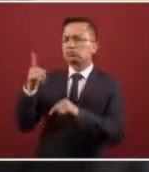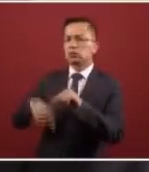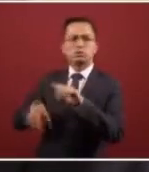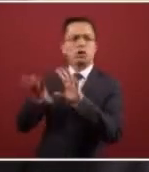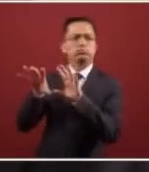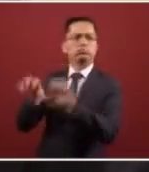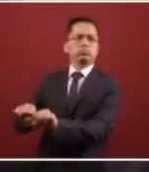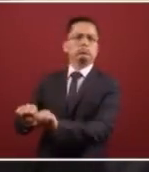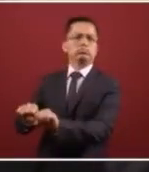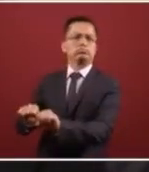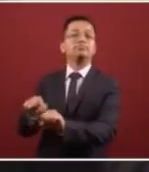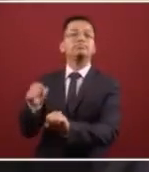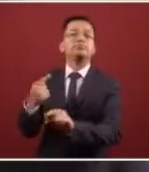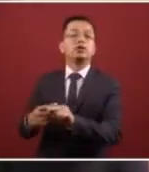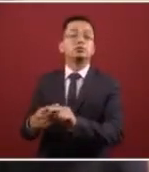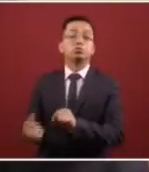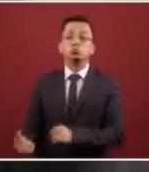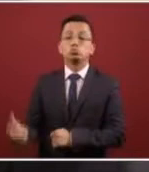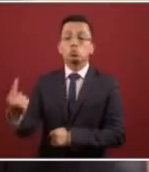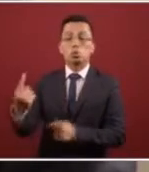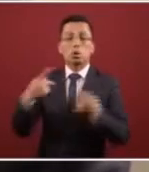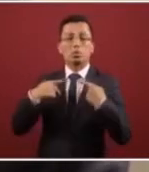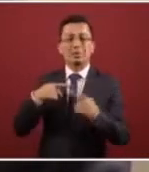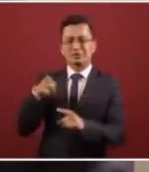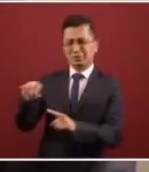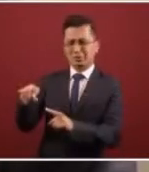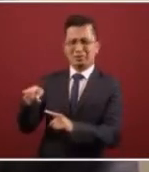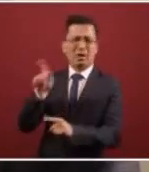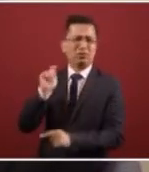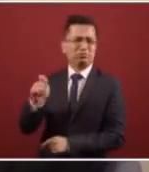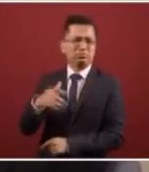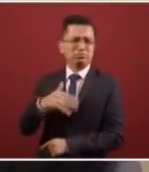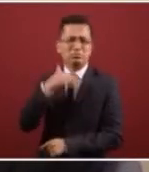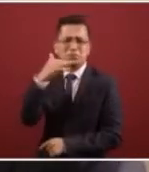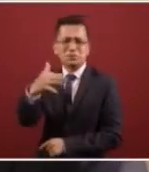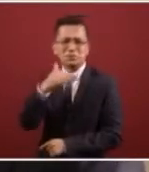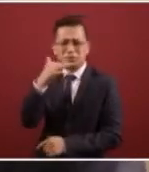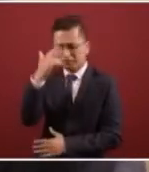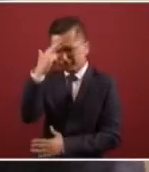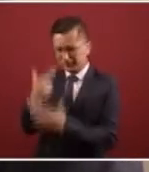una persona dedicada a la delincuencia.